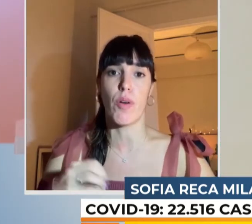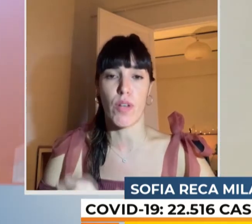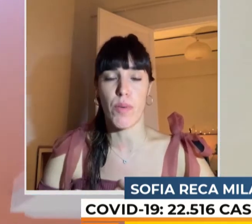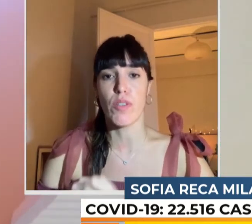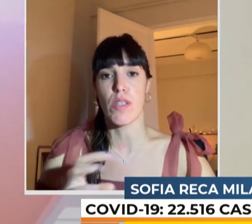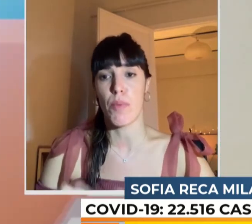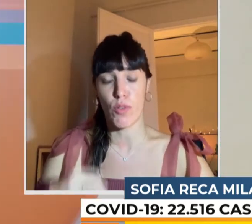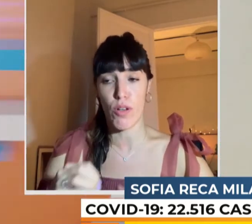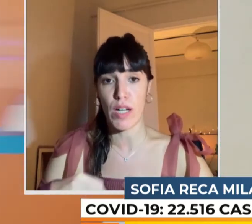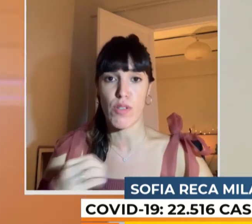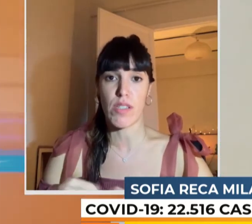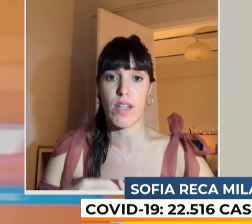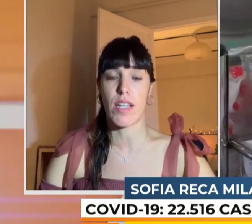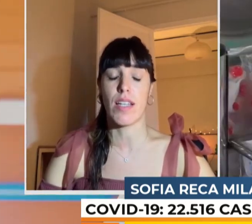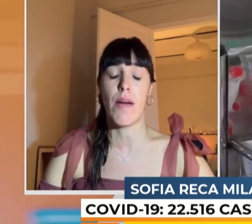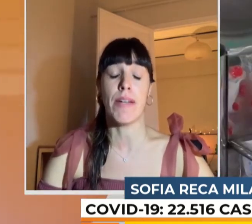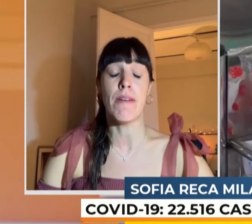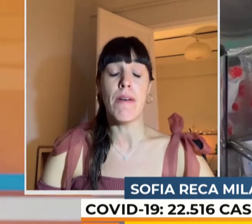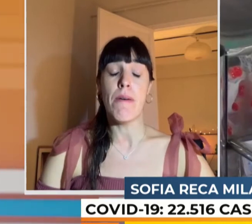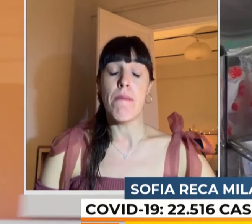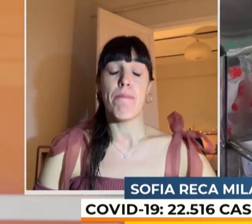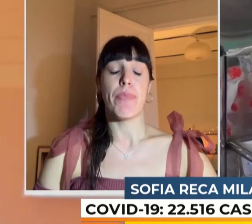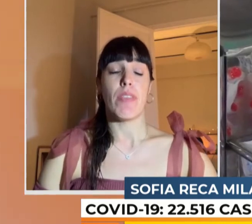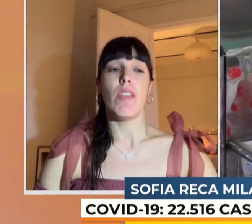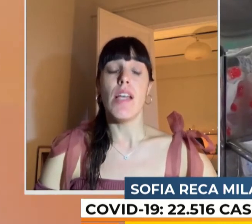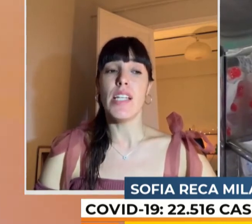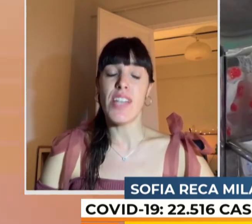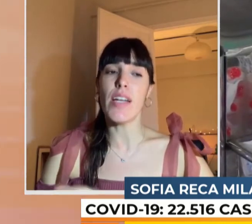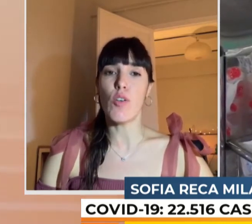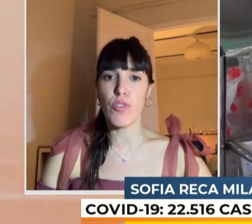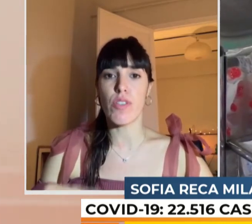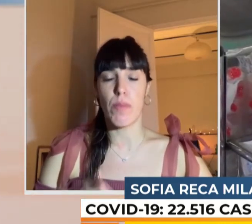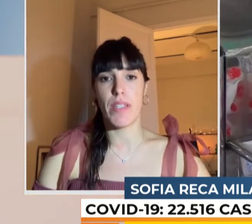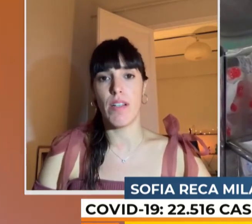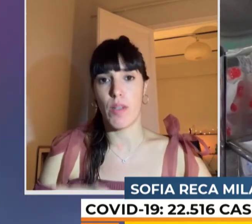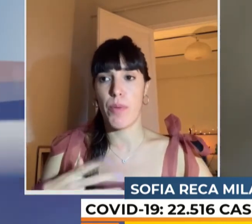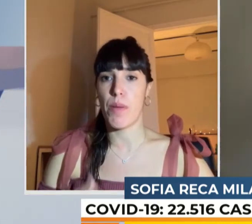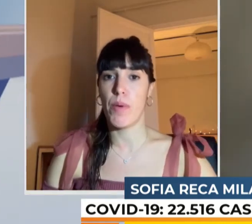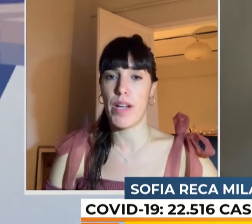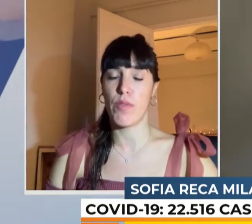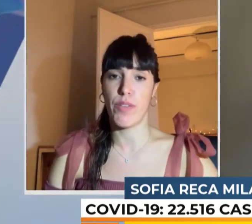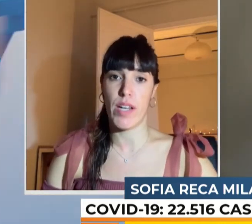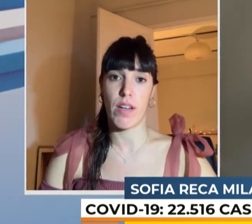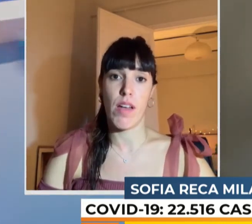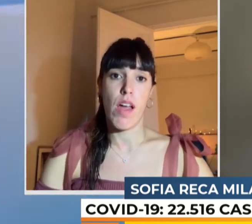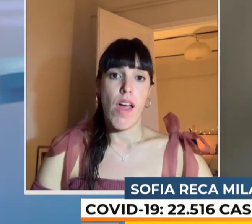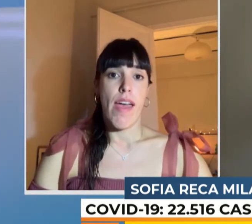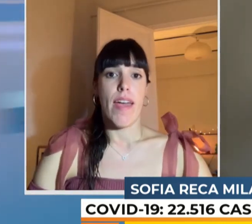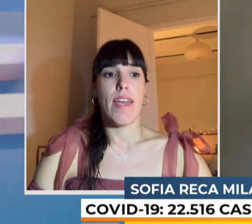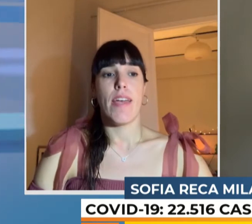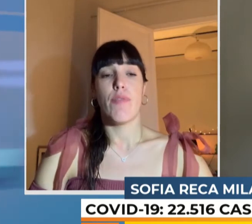afectada por los rebrotes, por todos los casos que se registraban. Y ya en agosto se comentaba que nos podían volver a confinar.